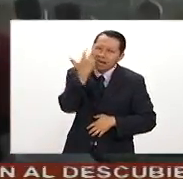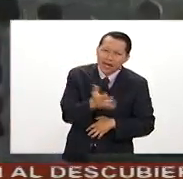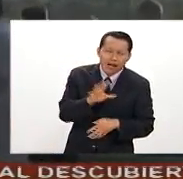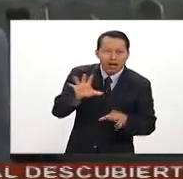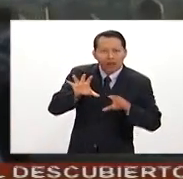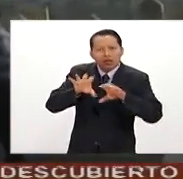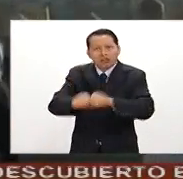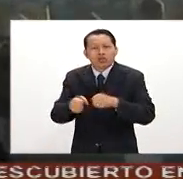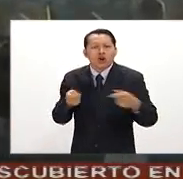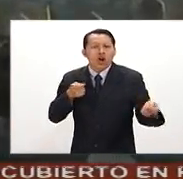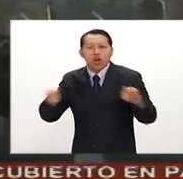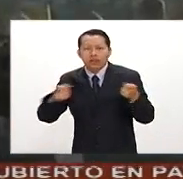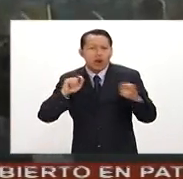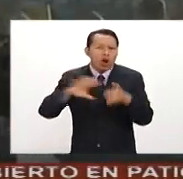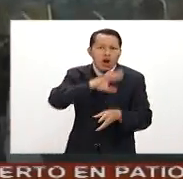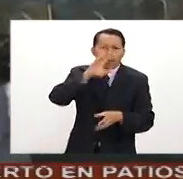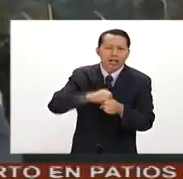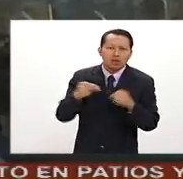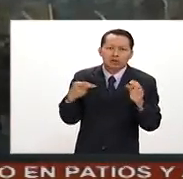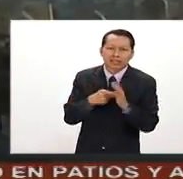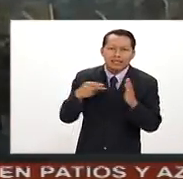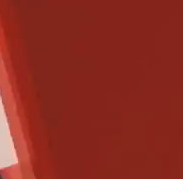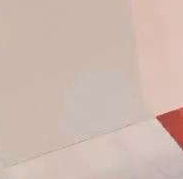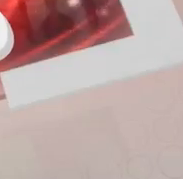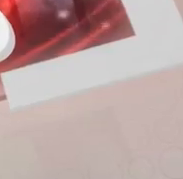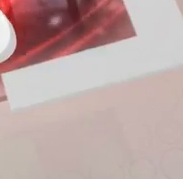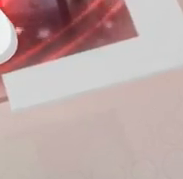control de todo el territorio sirio.